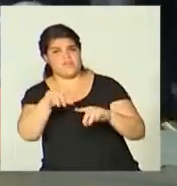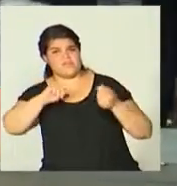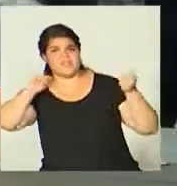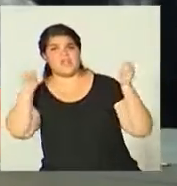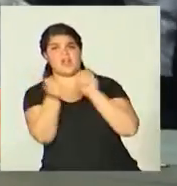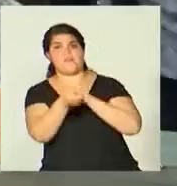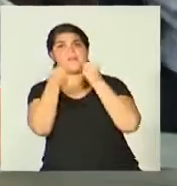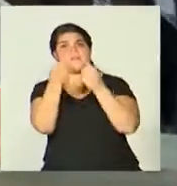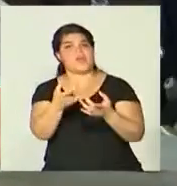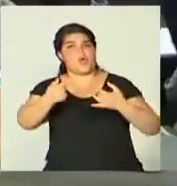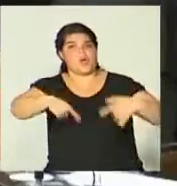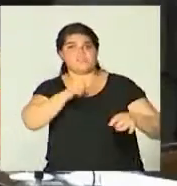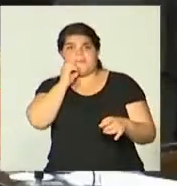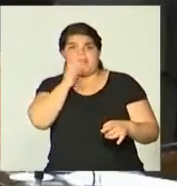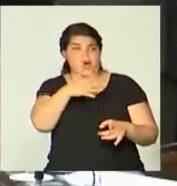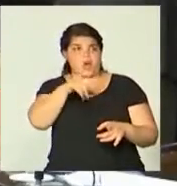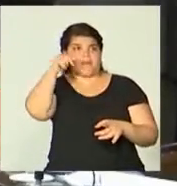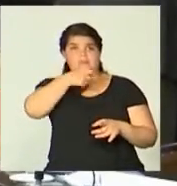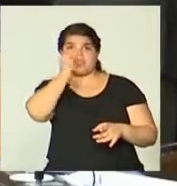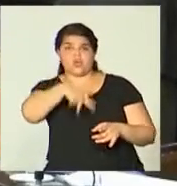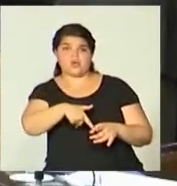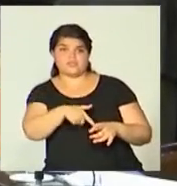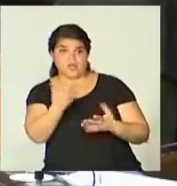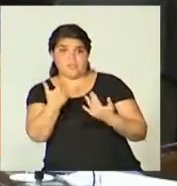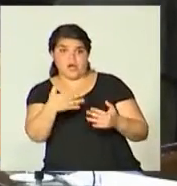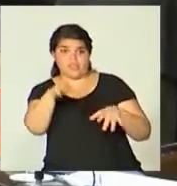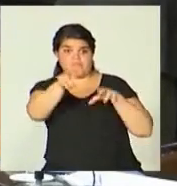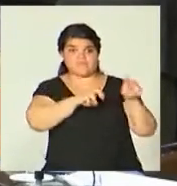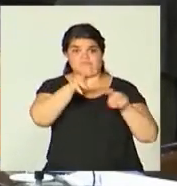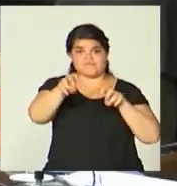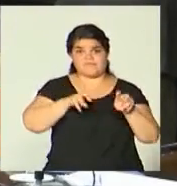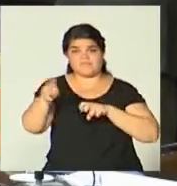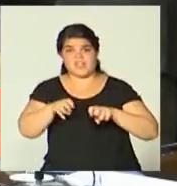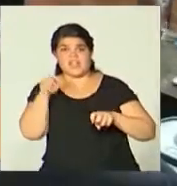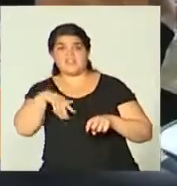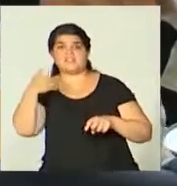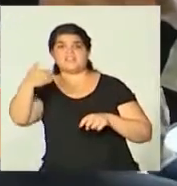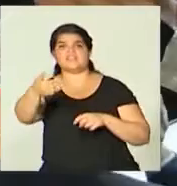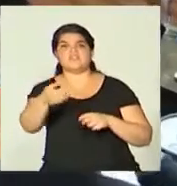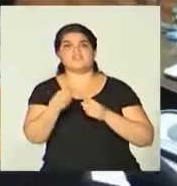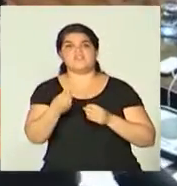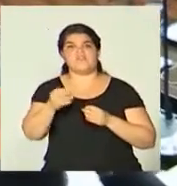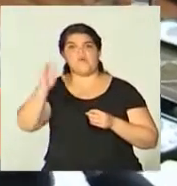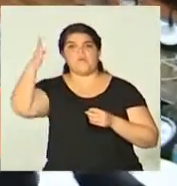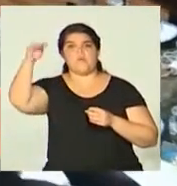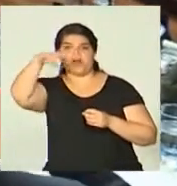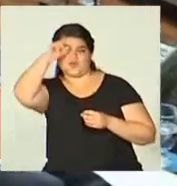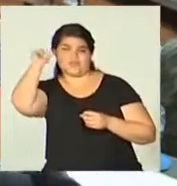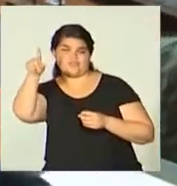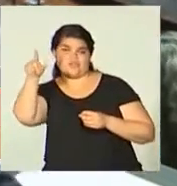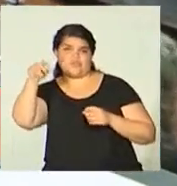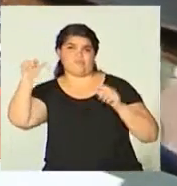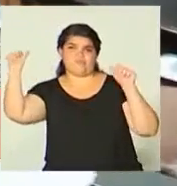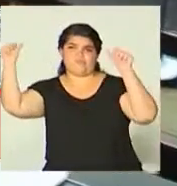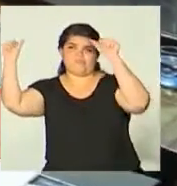porque toda mejora que consiga Mendoza a partir de ahora es un empeoramiento en la situación del Banco Nación. Con lo cual ya no es lo